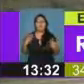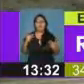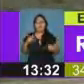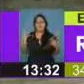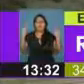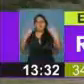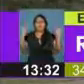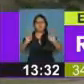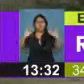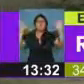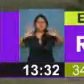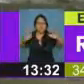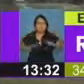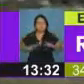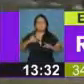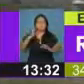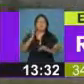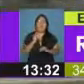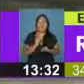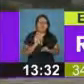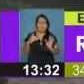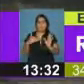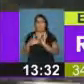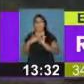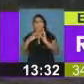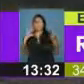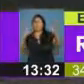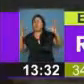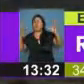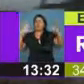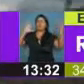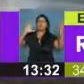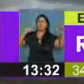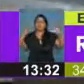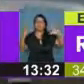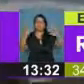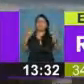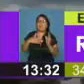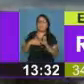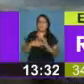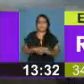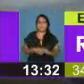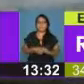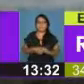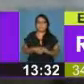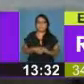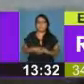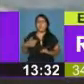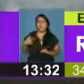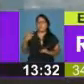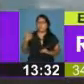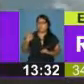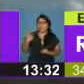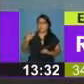tormentas puntuales. Son pronósticos, ¿no? Eso se va moviendo de acuerdo a cómo se va moviendo la masa de aire. Pero el otro día cuando hablábamos acerca de otro